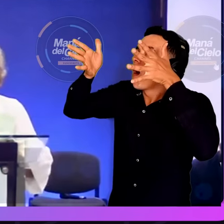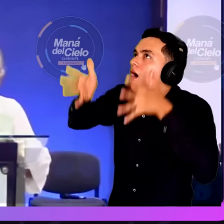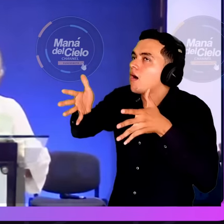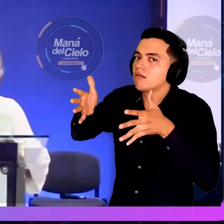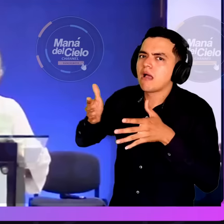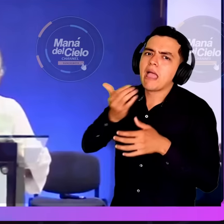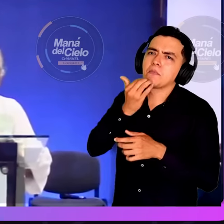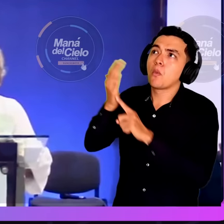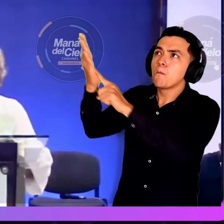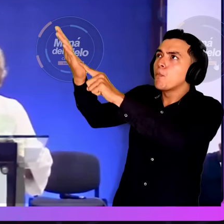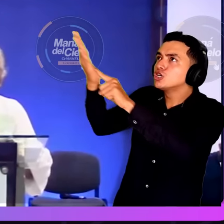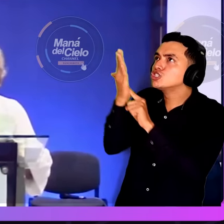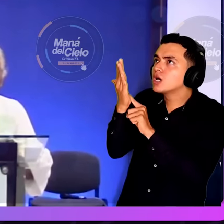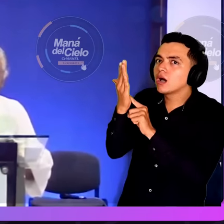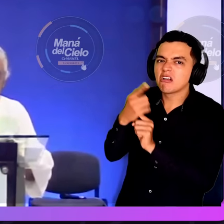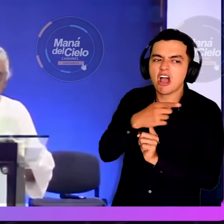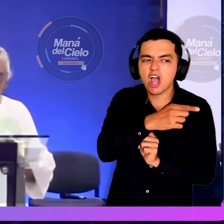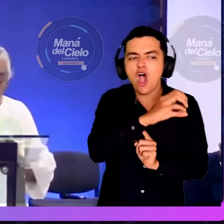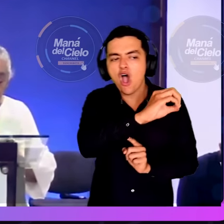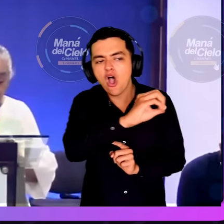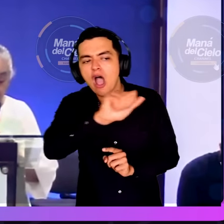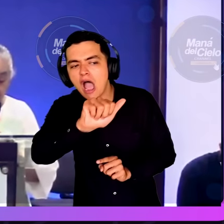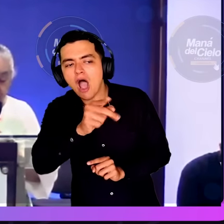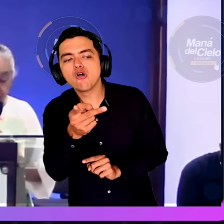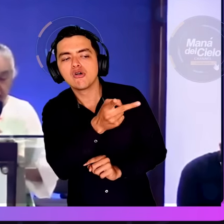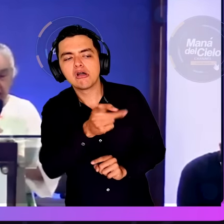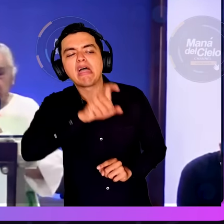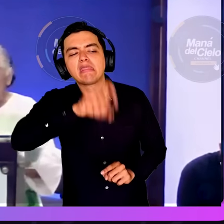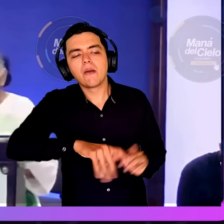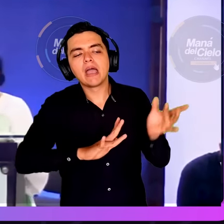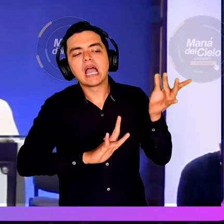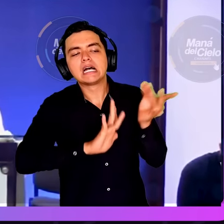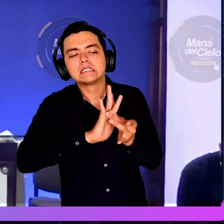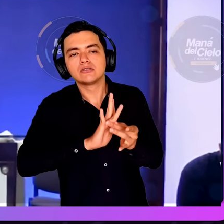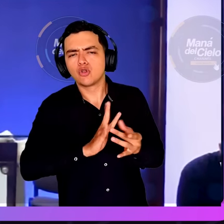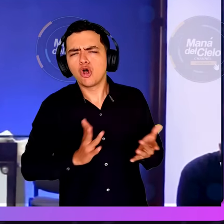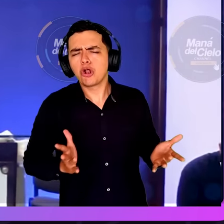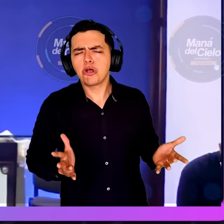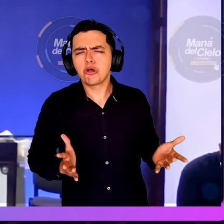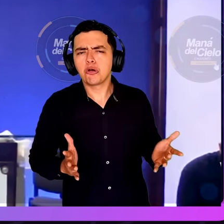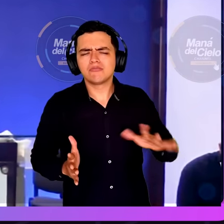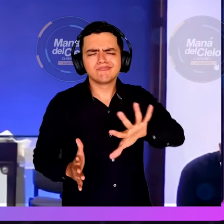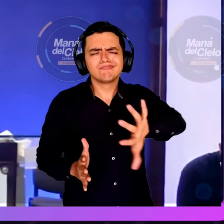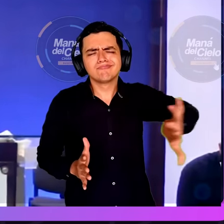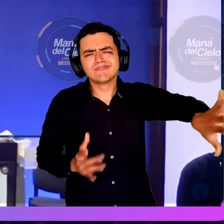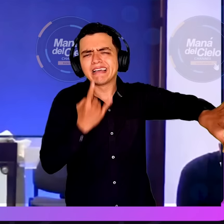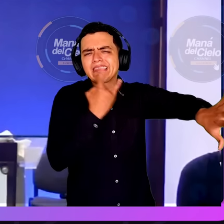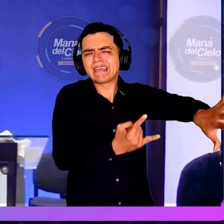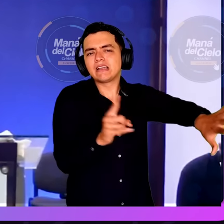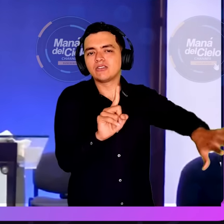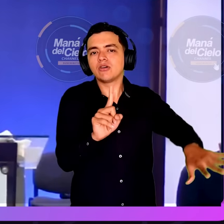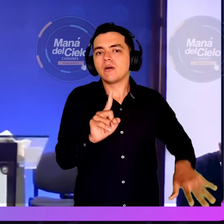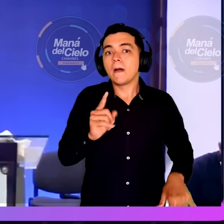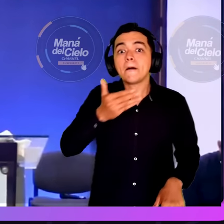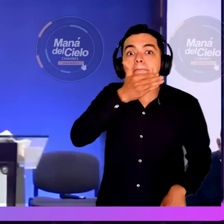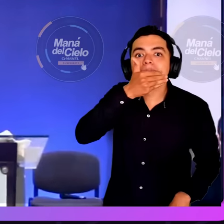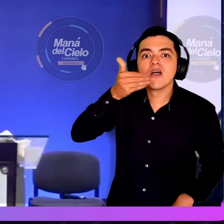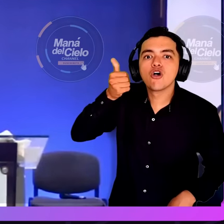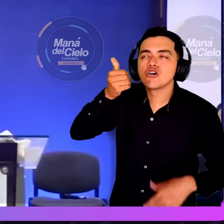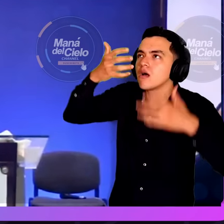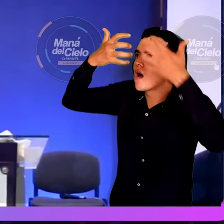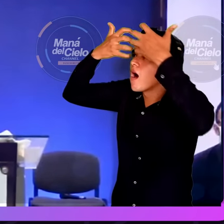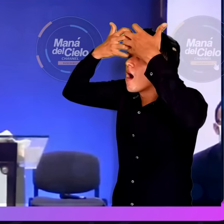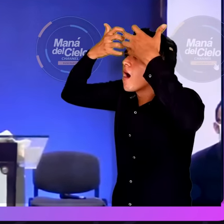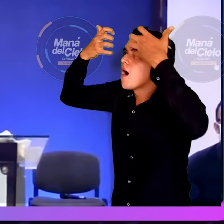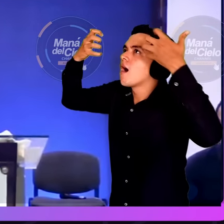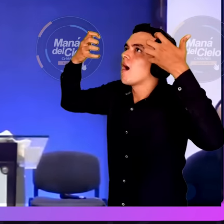es que cuando no fortalecemos esa relación con Dios, entonces vivimos como esa vida cristiana, como sin una